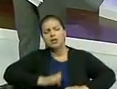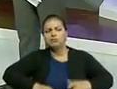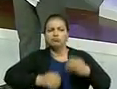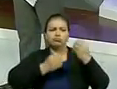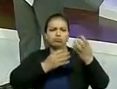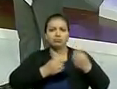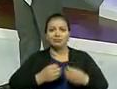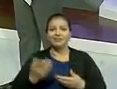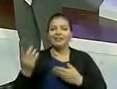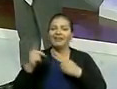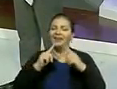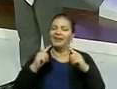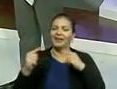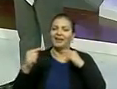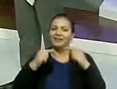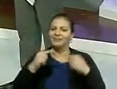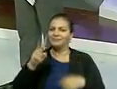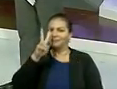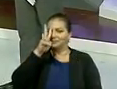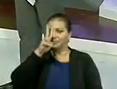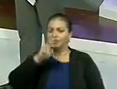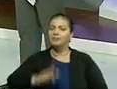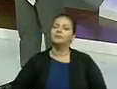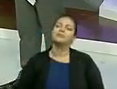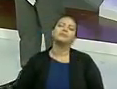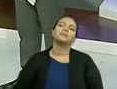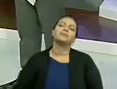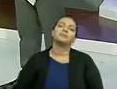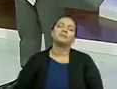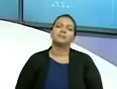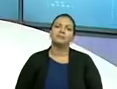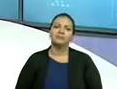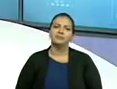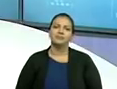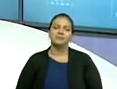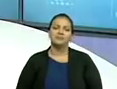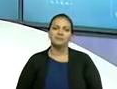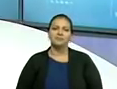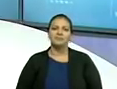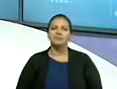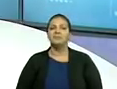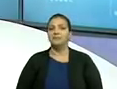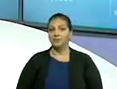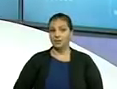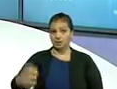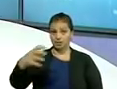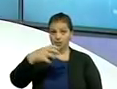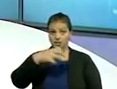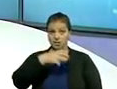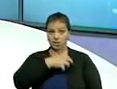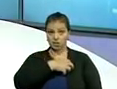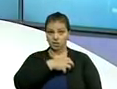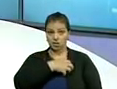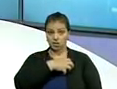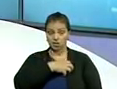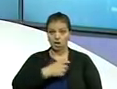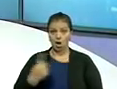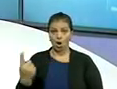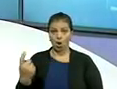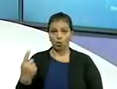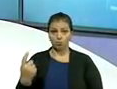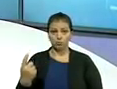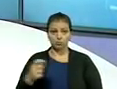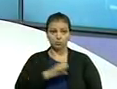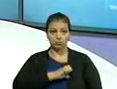todavía me pregunto, ¿qué hubiese pasado si tuviésemos 11-11? Eso sí me queda la duda. Ahí sí no se sabe. No sé